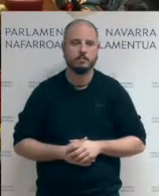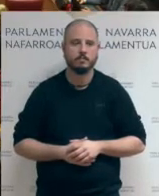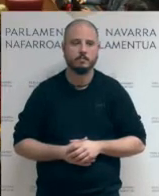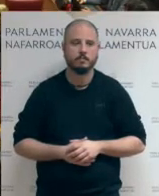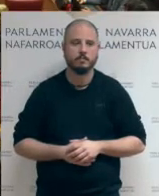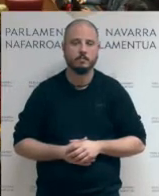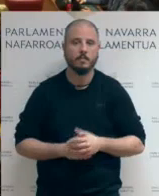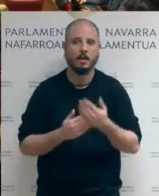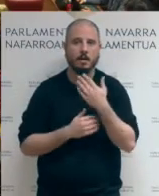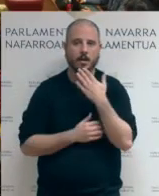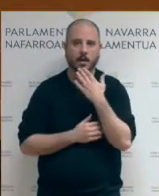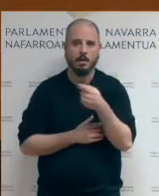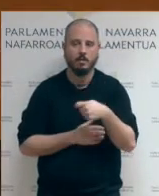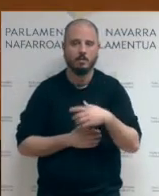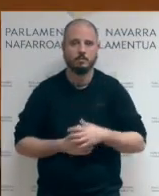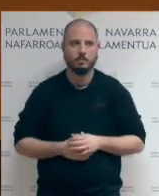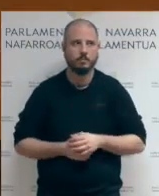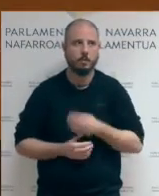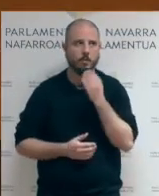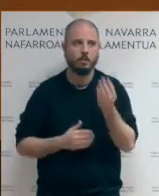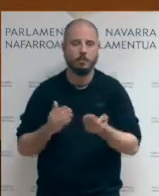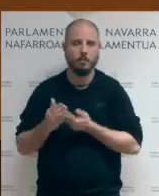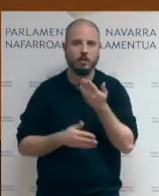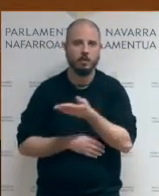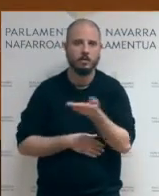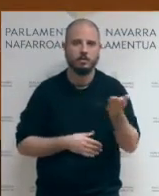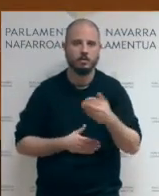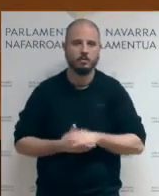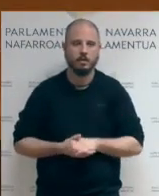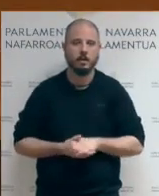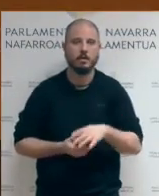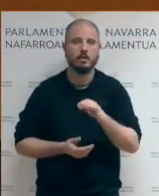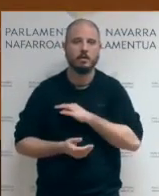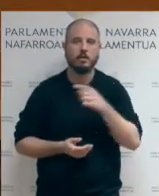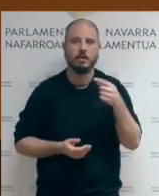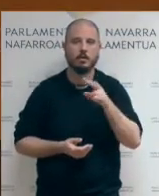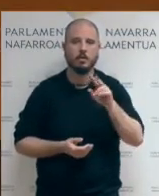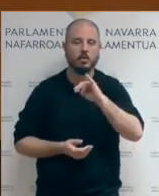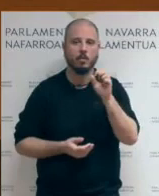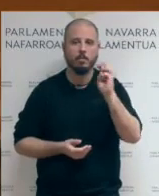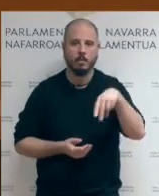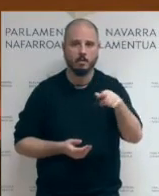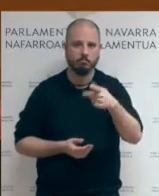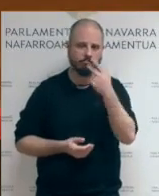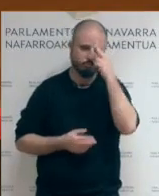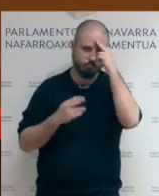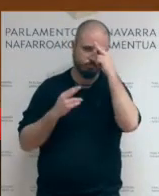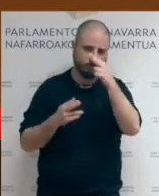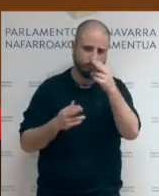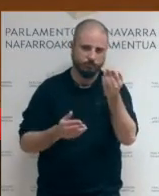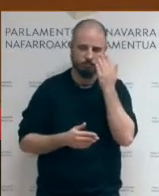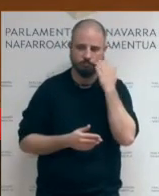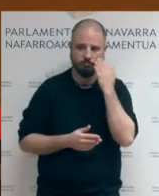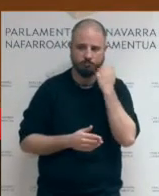Pues muchas gracias, presidente. Buenos días a todos. Mire, señor Guzmán, desde el respeto y el aprecio que nos tenemos, debería